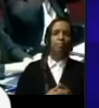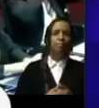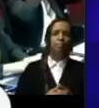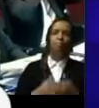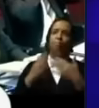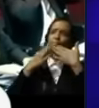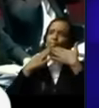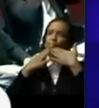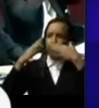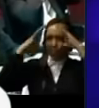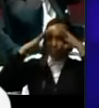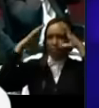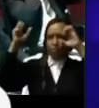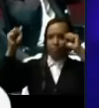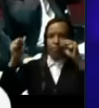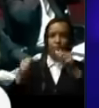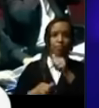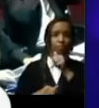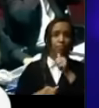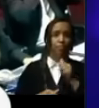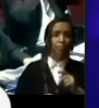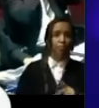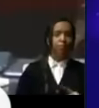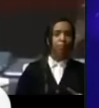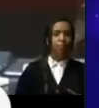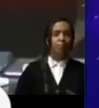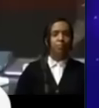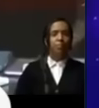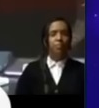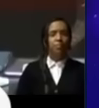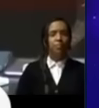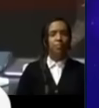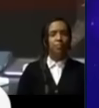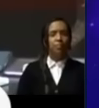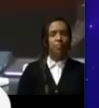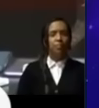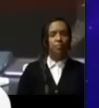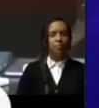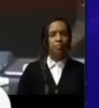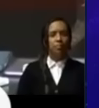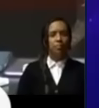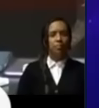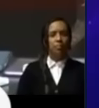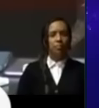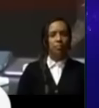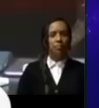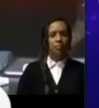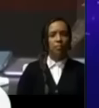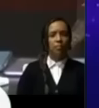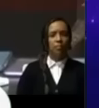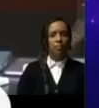Pacheco Gracias bien Entonces vamos a conocer